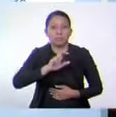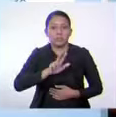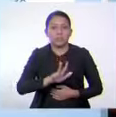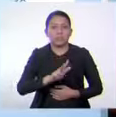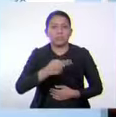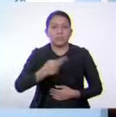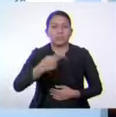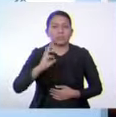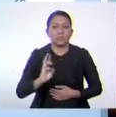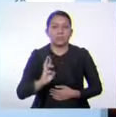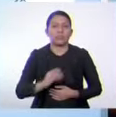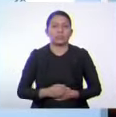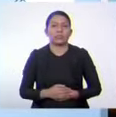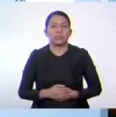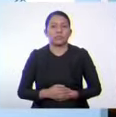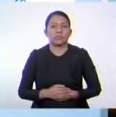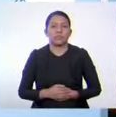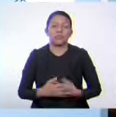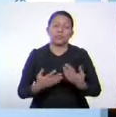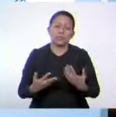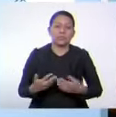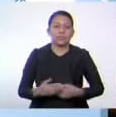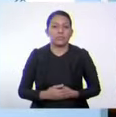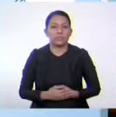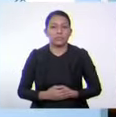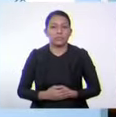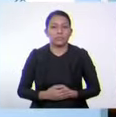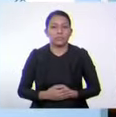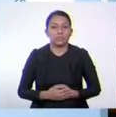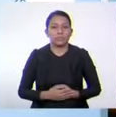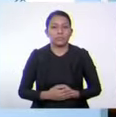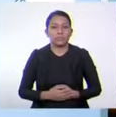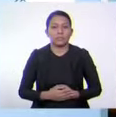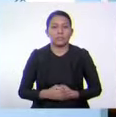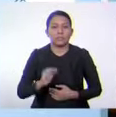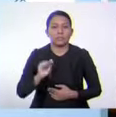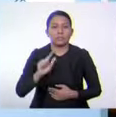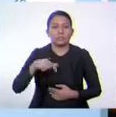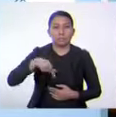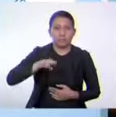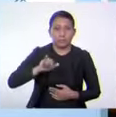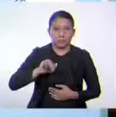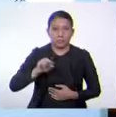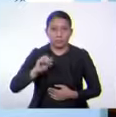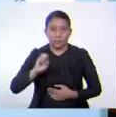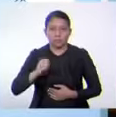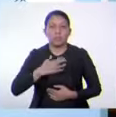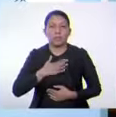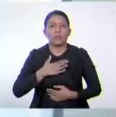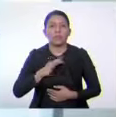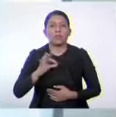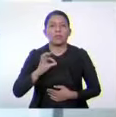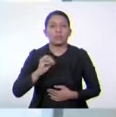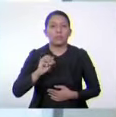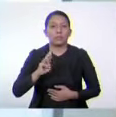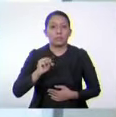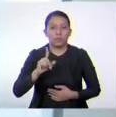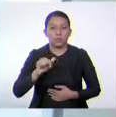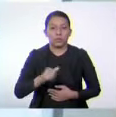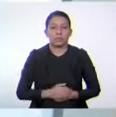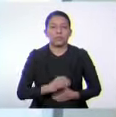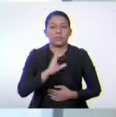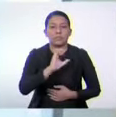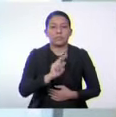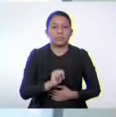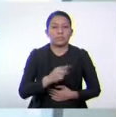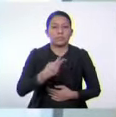CnH6. Y para los alquinos tenemos la fórmula C sub N